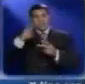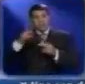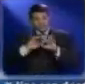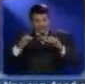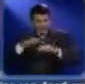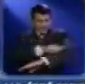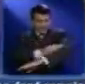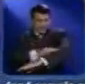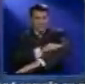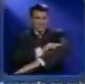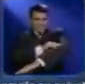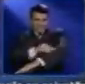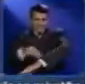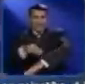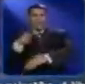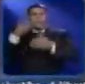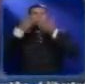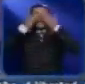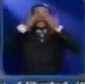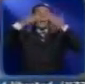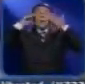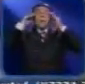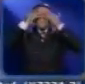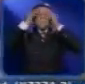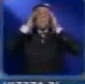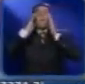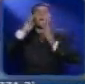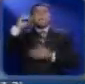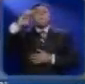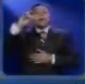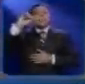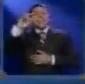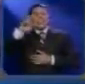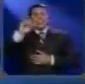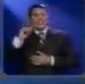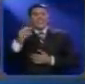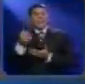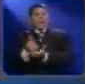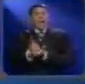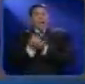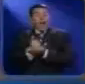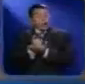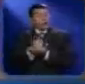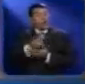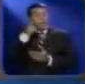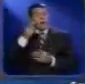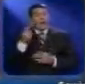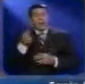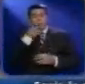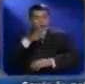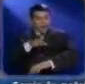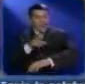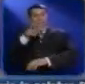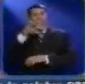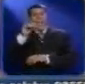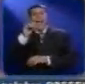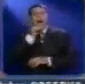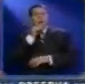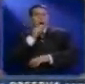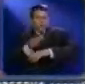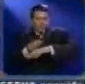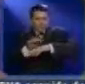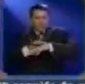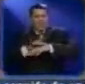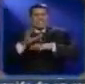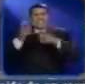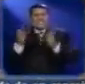exfoliación, colocamos una máscara a base de mandarina y yogur en todo el cuerpo, que es lo que nos va a permitir hidratar la piel. Y luego de esta máscara,